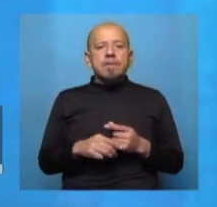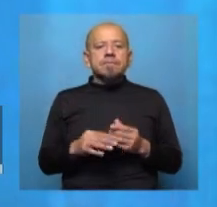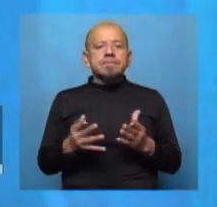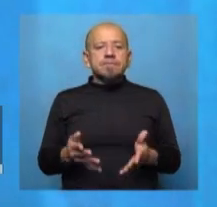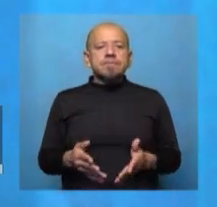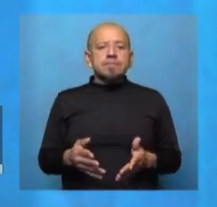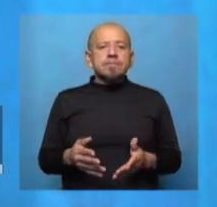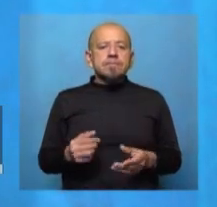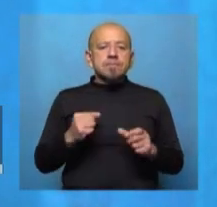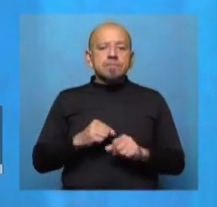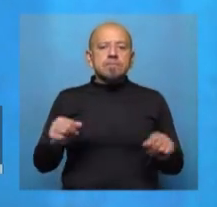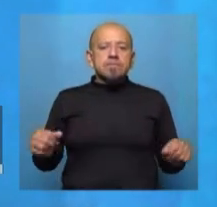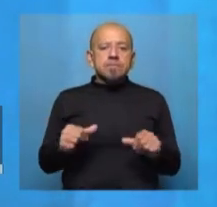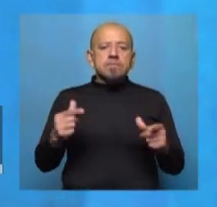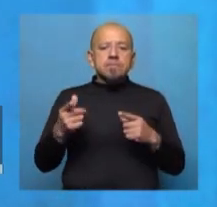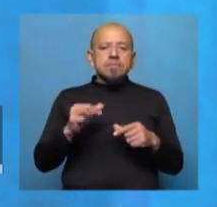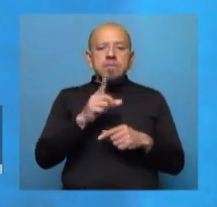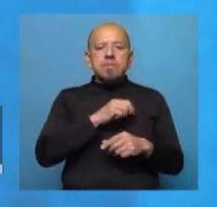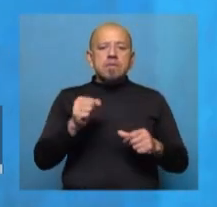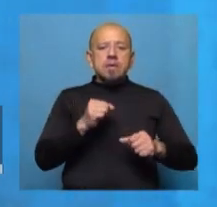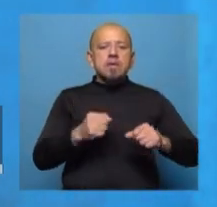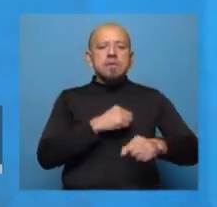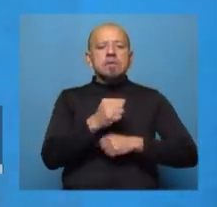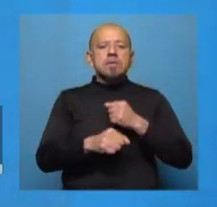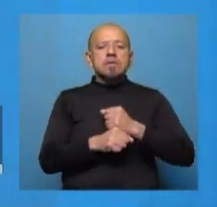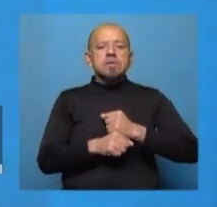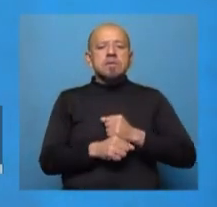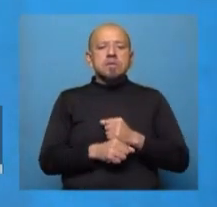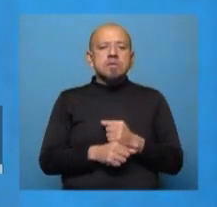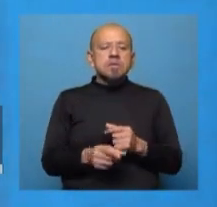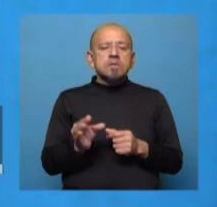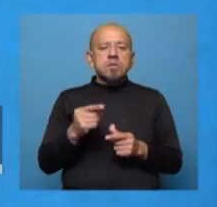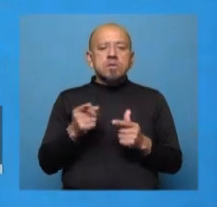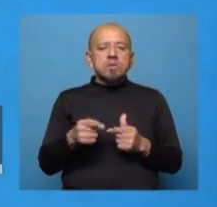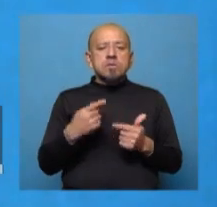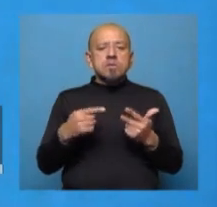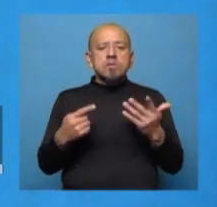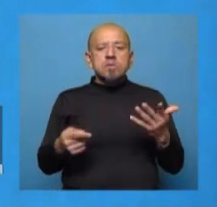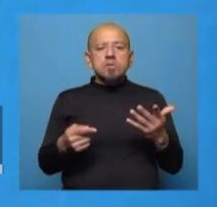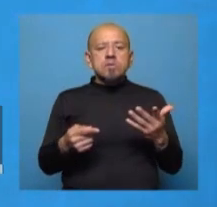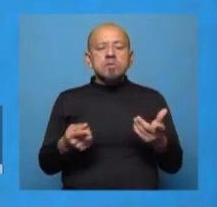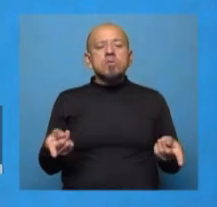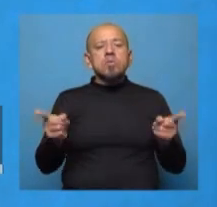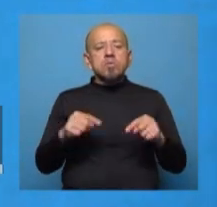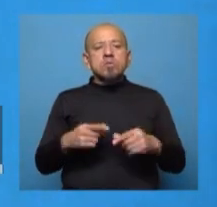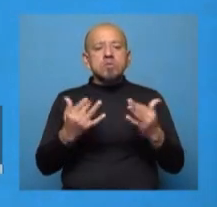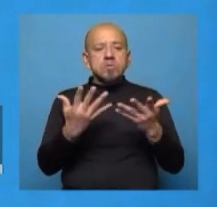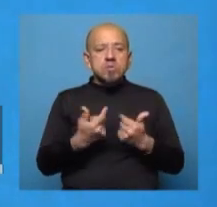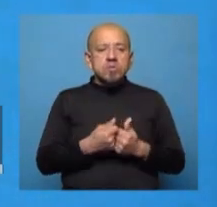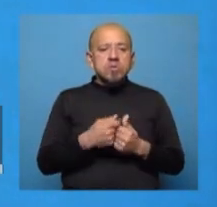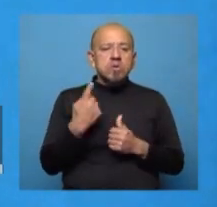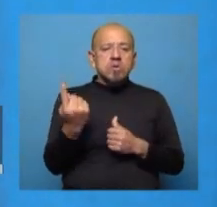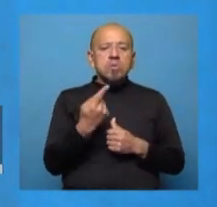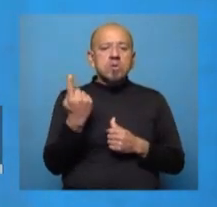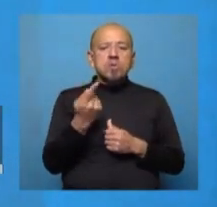poder celebrar un mundial a 100 años de aquel momento involucraba todas esas cosas el volver a organizar un Campeonato del